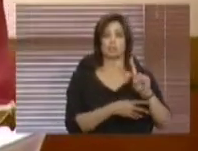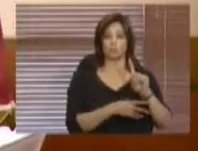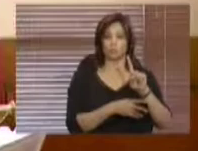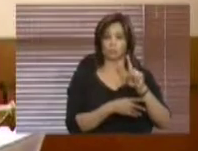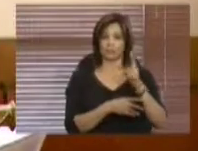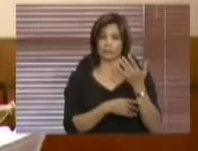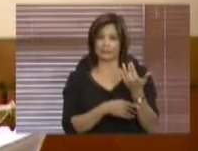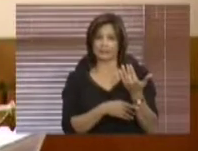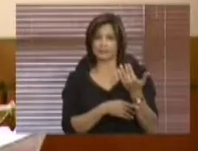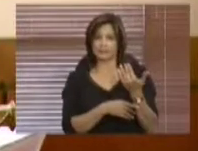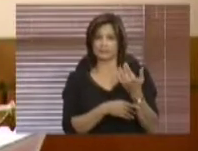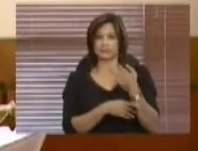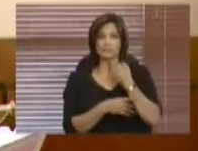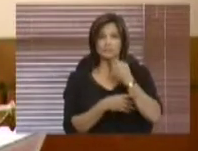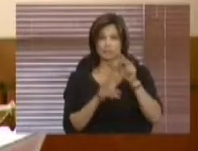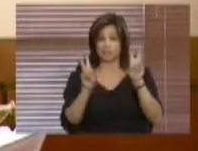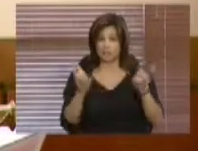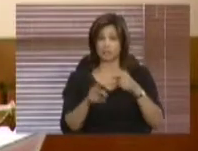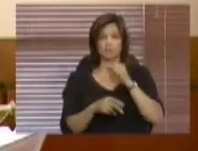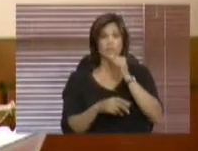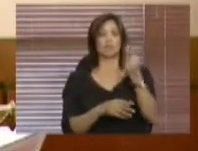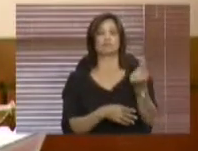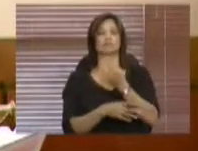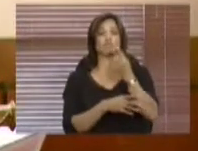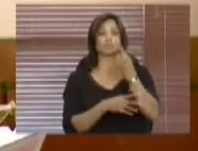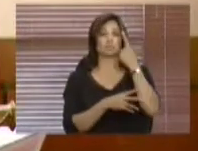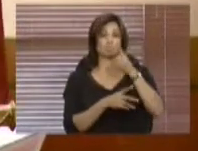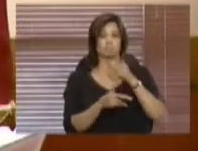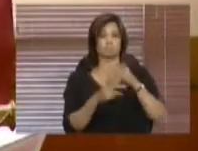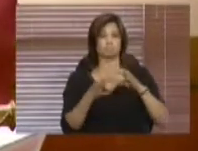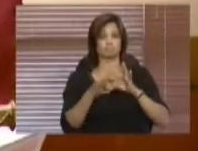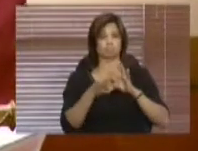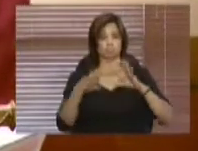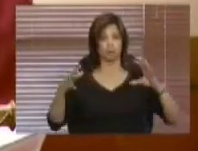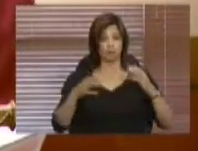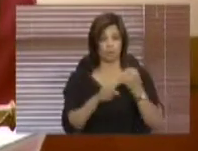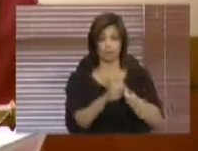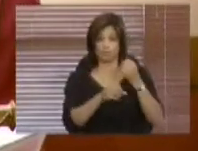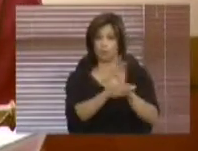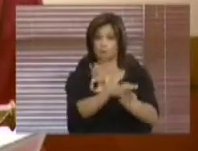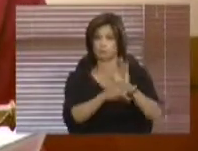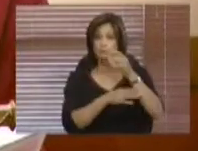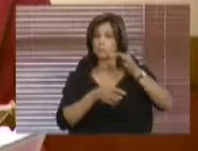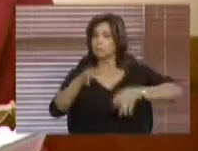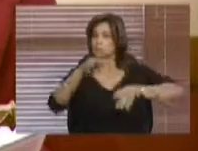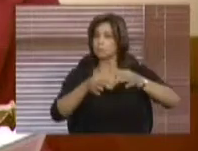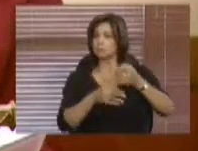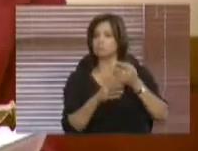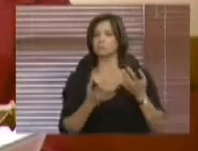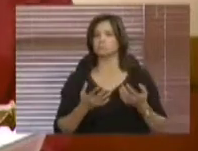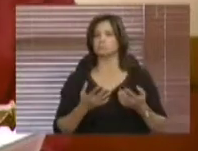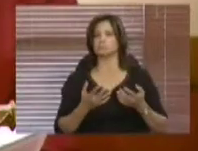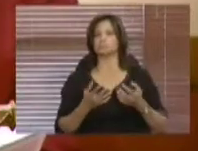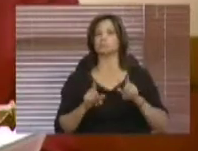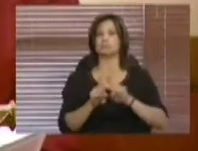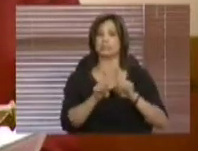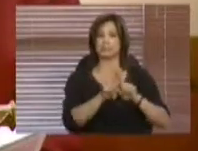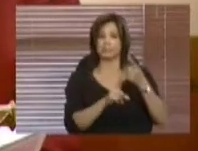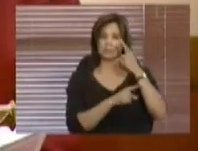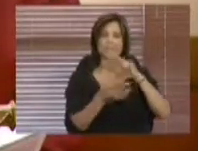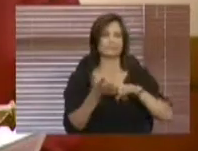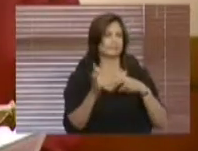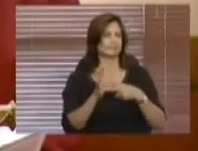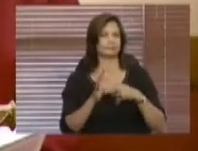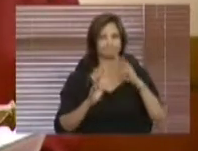531-15, cito, no solo es incompatible con el desempeño de la función jurisdiccional, sino que constituye